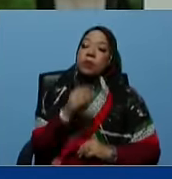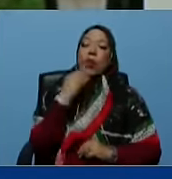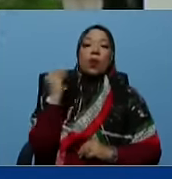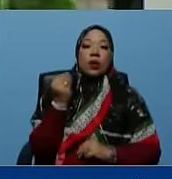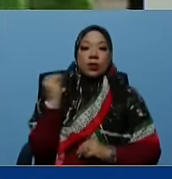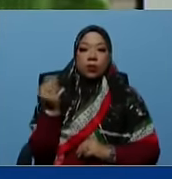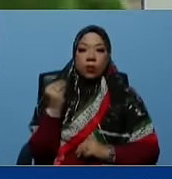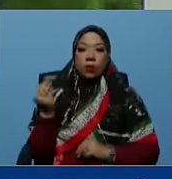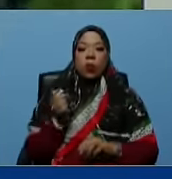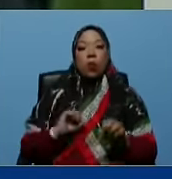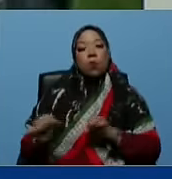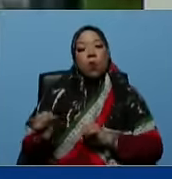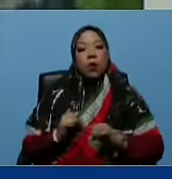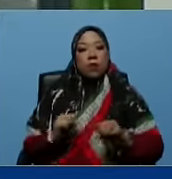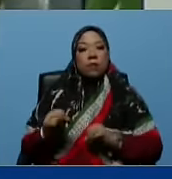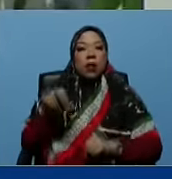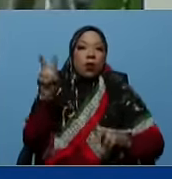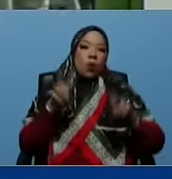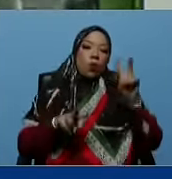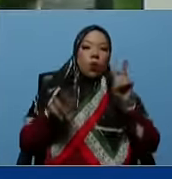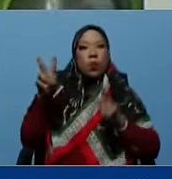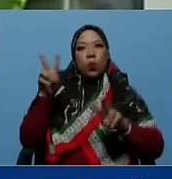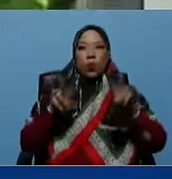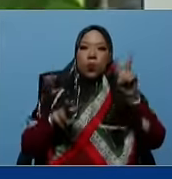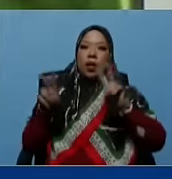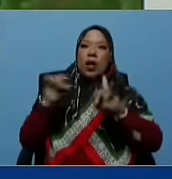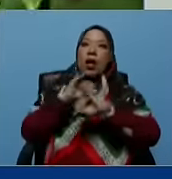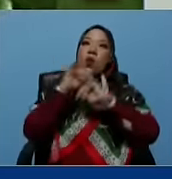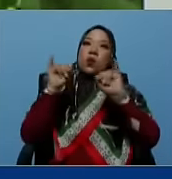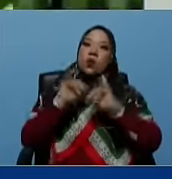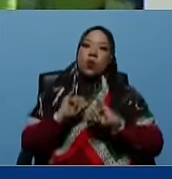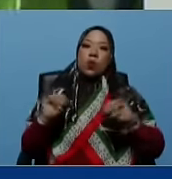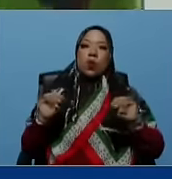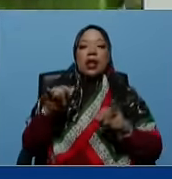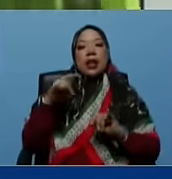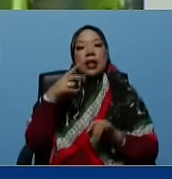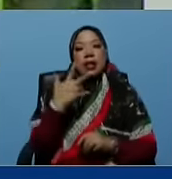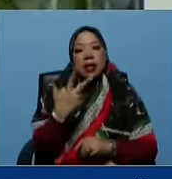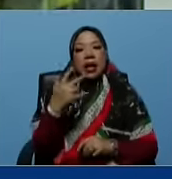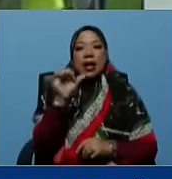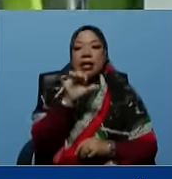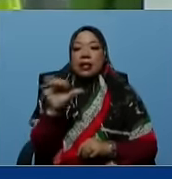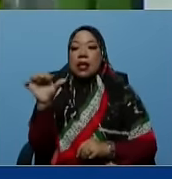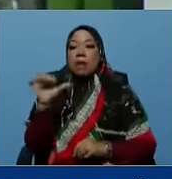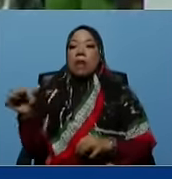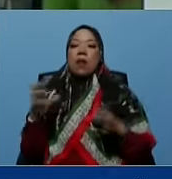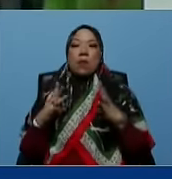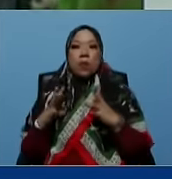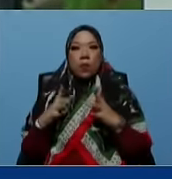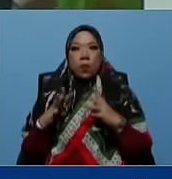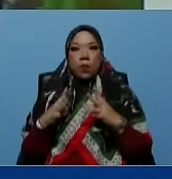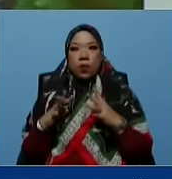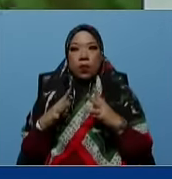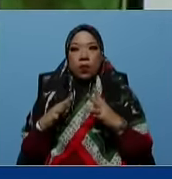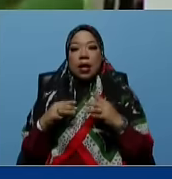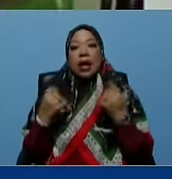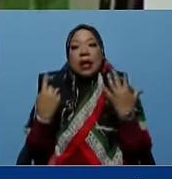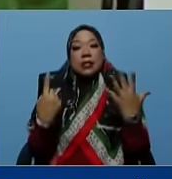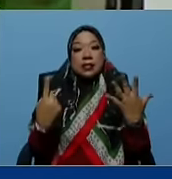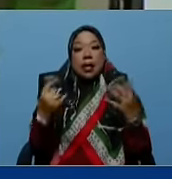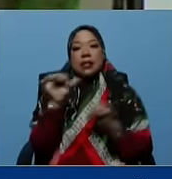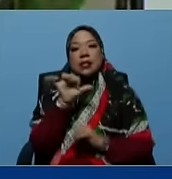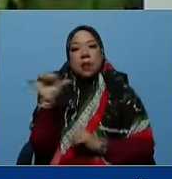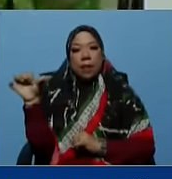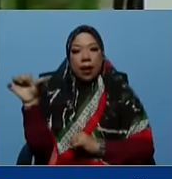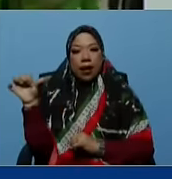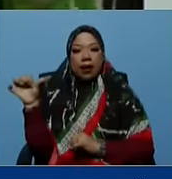y muchachas del movimiento de recreadores, a hacer feliz durante estas 3 semanas, durante estas 6 semanas,